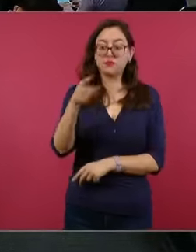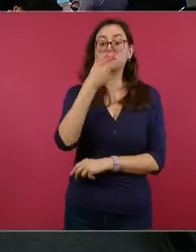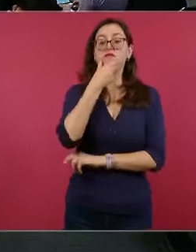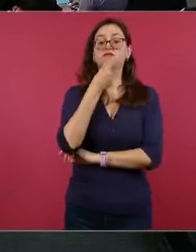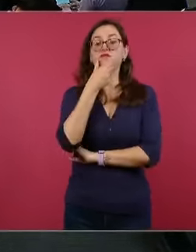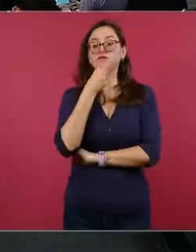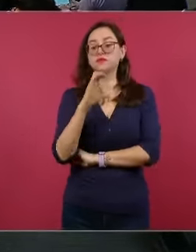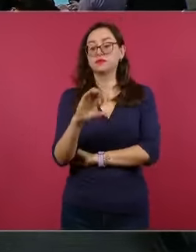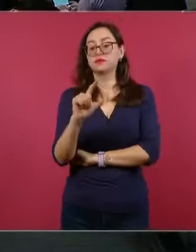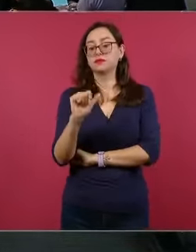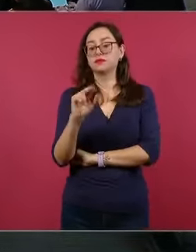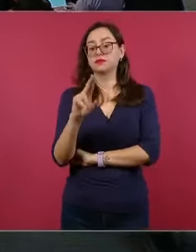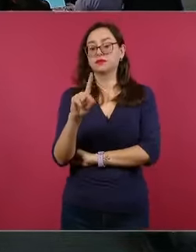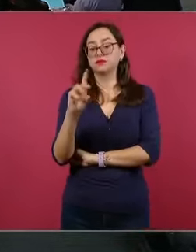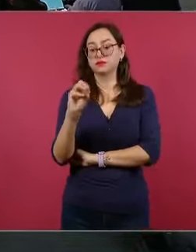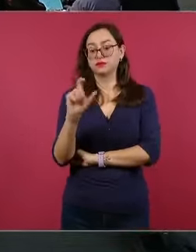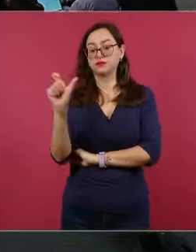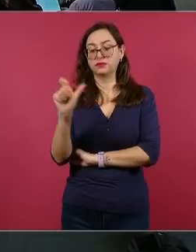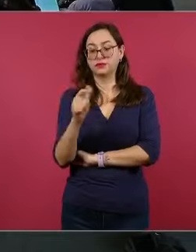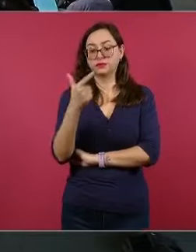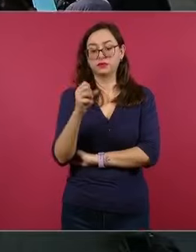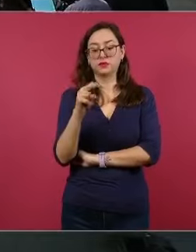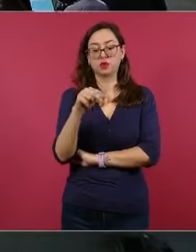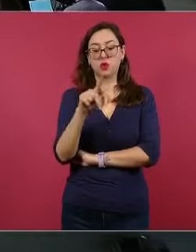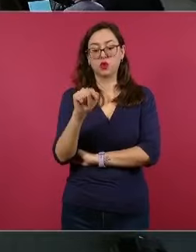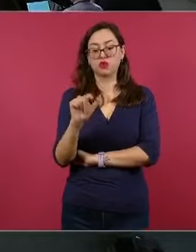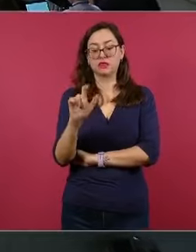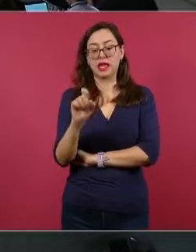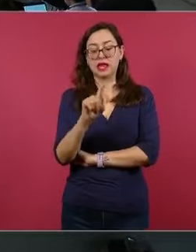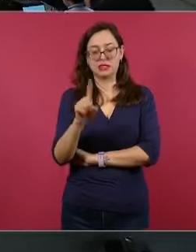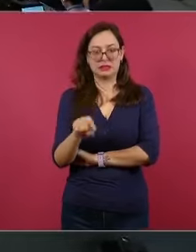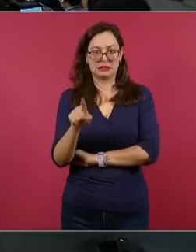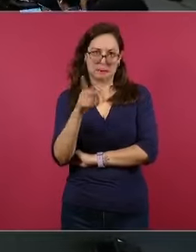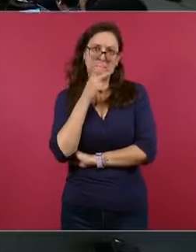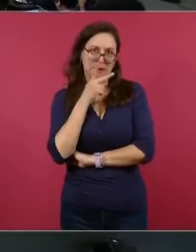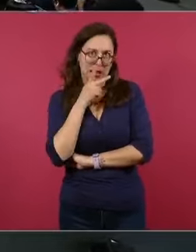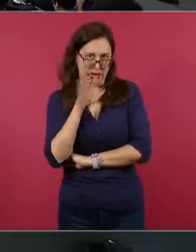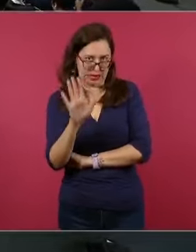propuestas fue que privatizar el